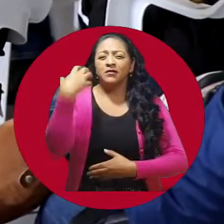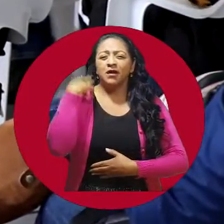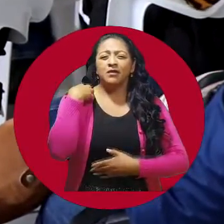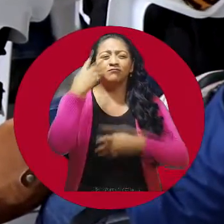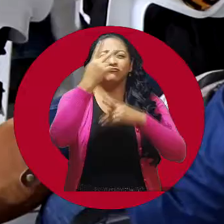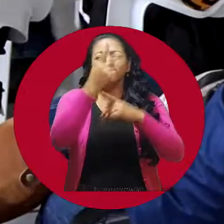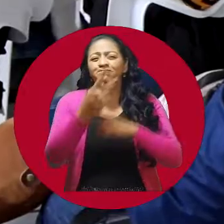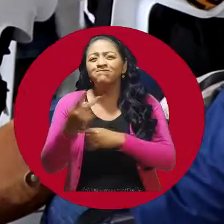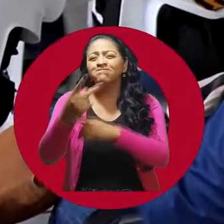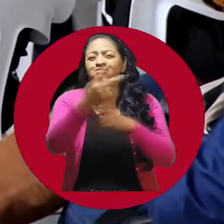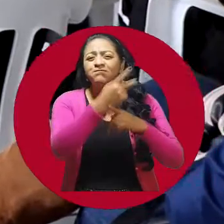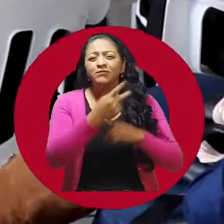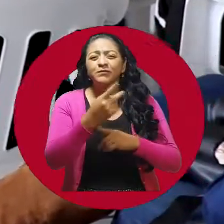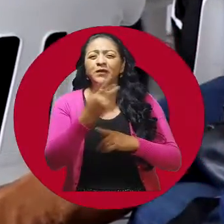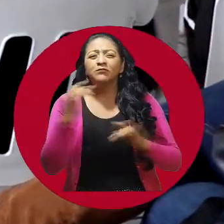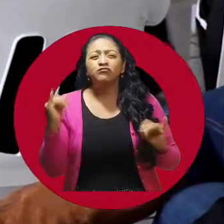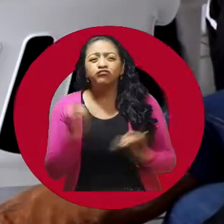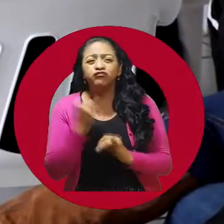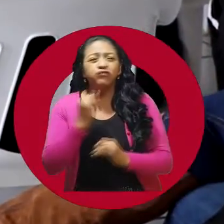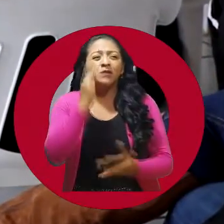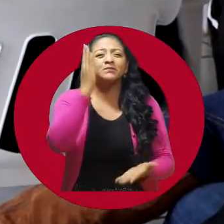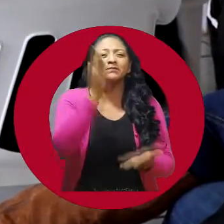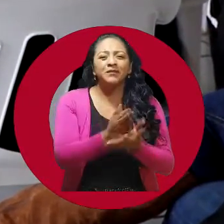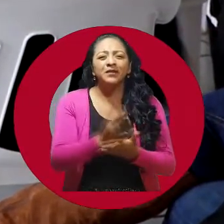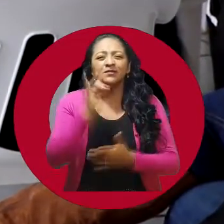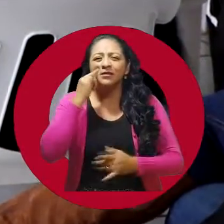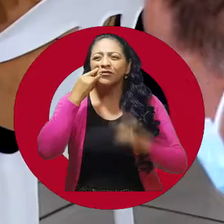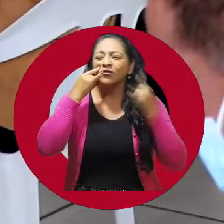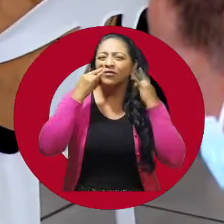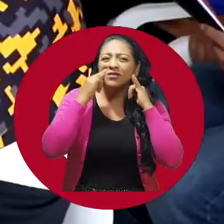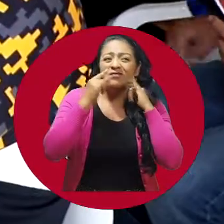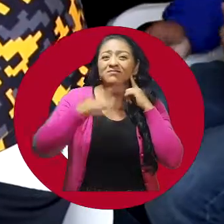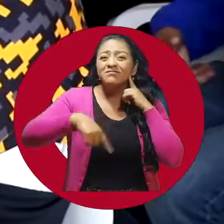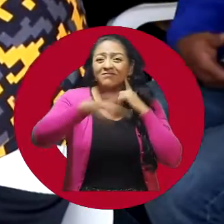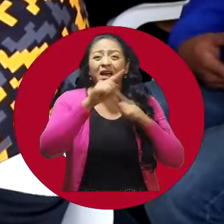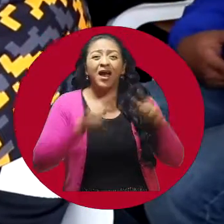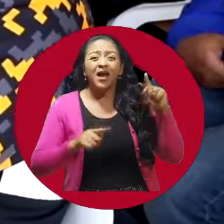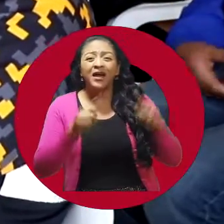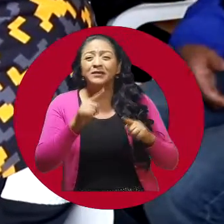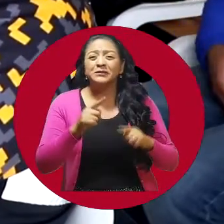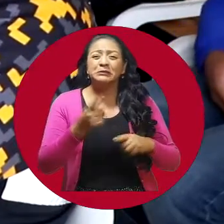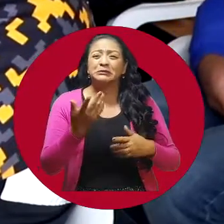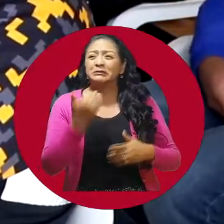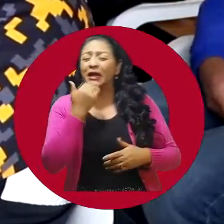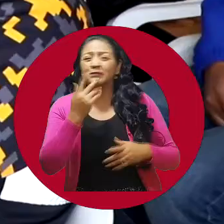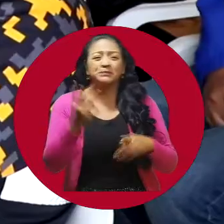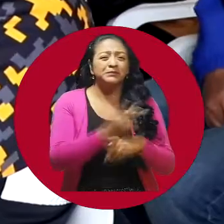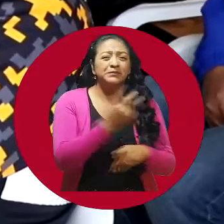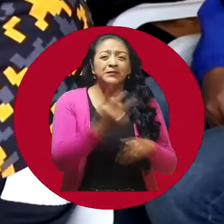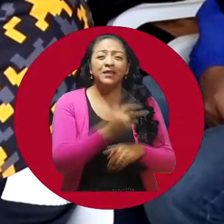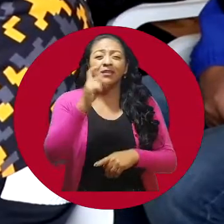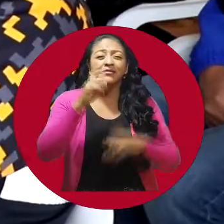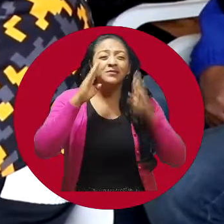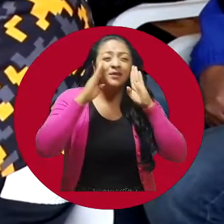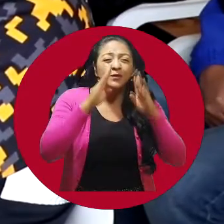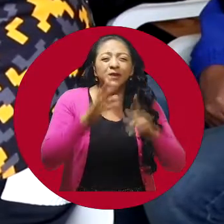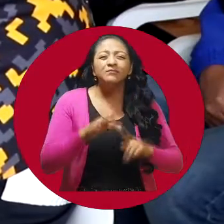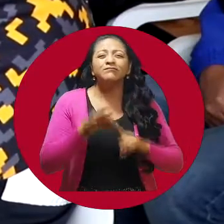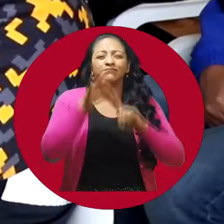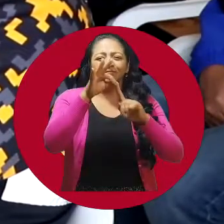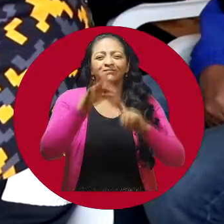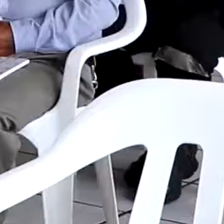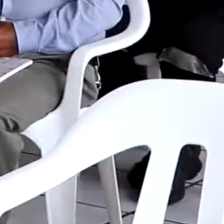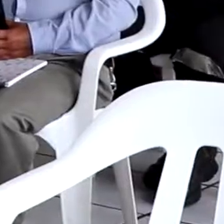de la desnutrición crónica infantil y reducir su prevalencia en niñas y niños, que por sus condiciones son más vulnerables y necesitan de